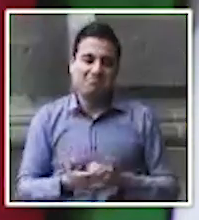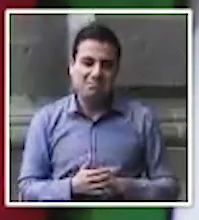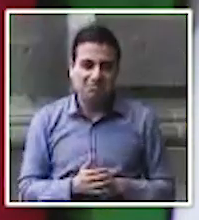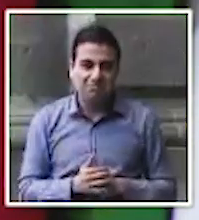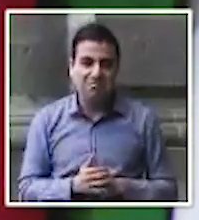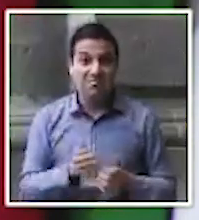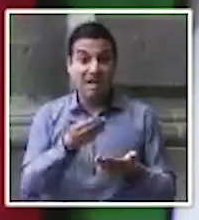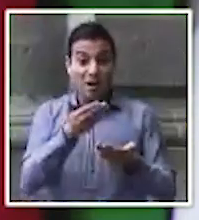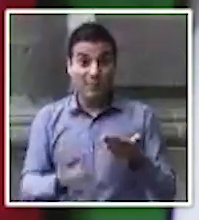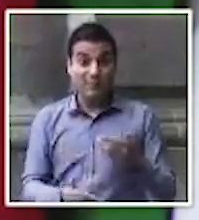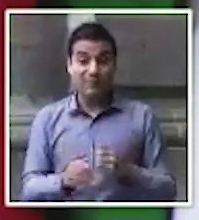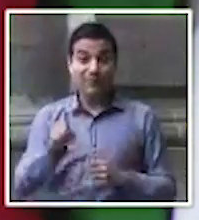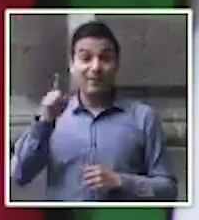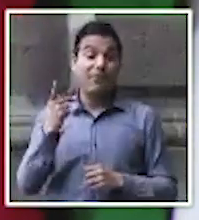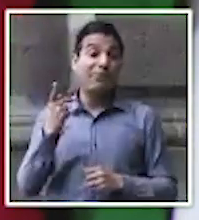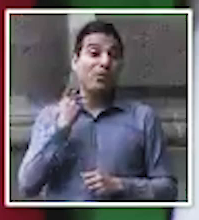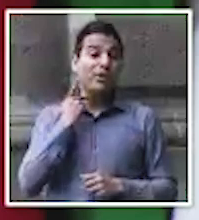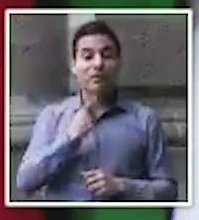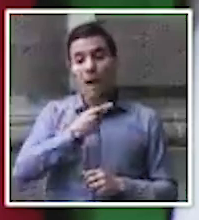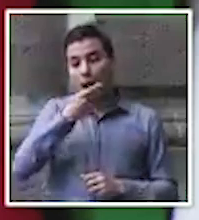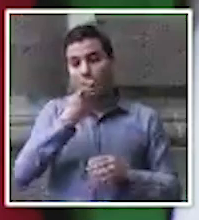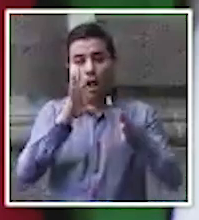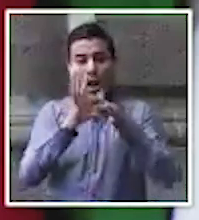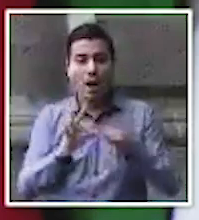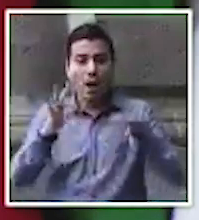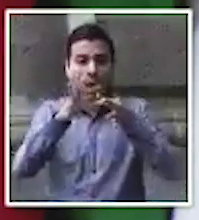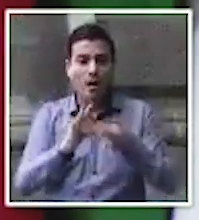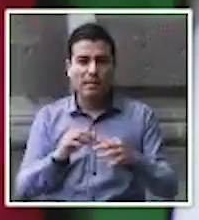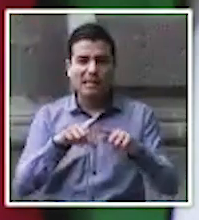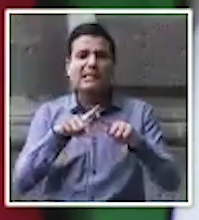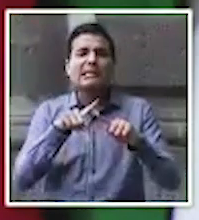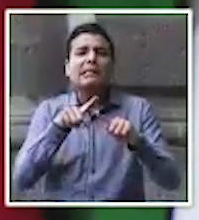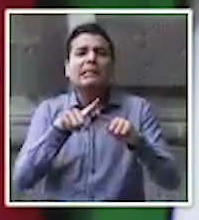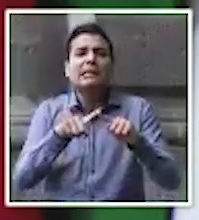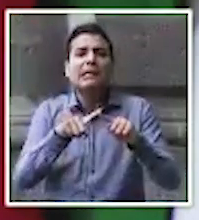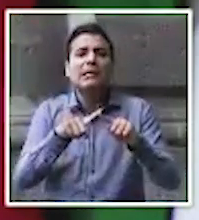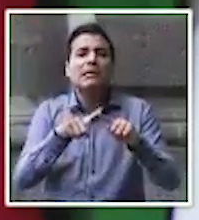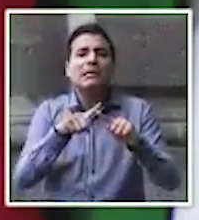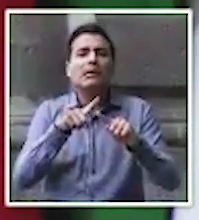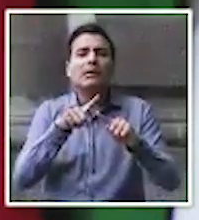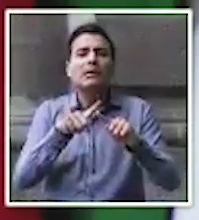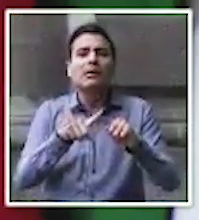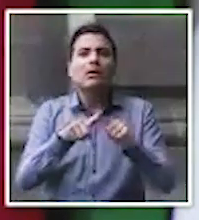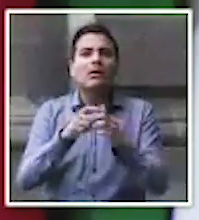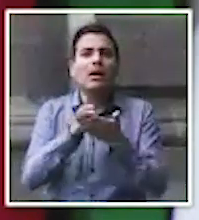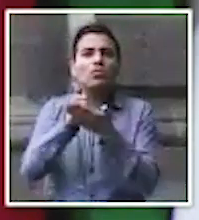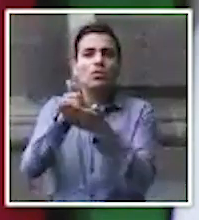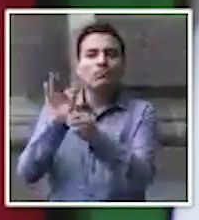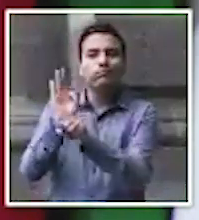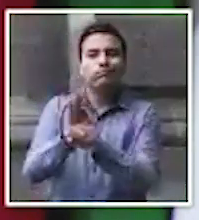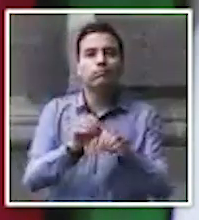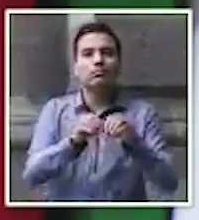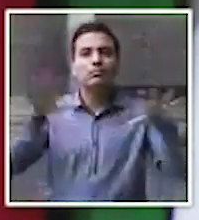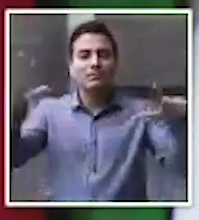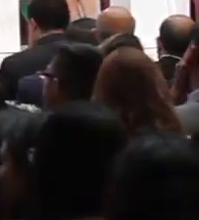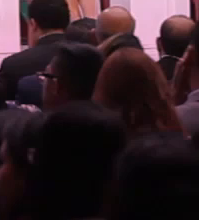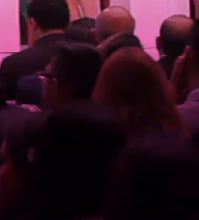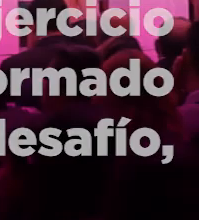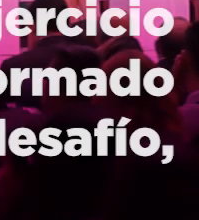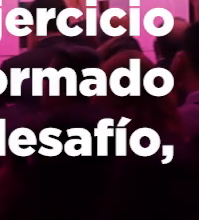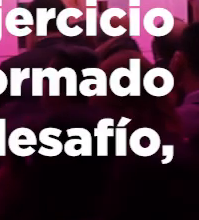más mediados por lo que postean mis contactos en las redes y no necesariamente por la fuente del mensaje.